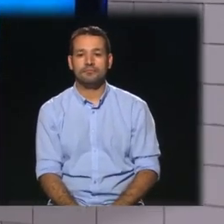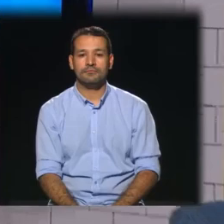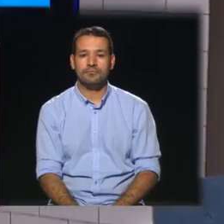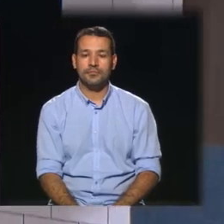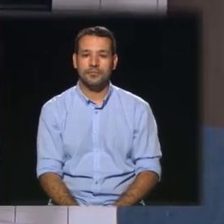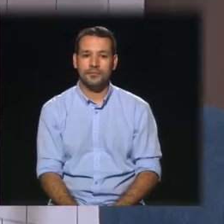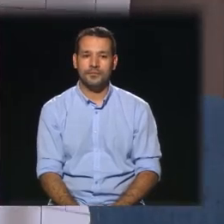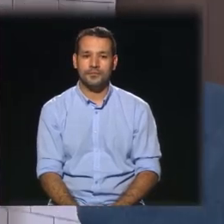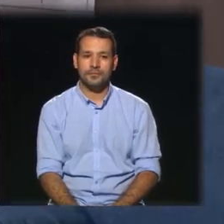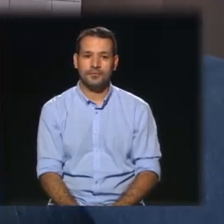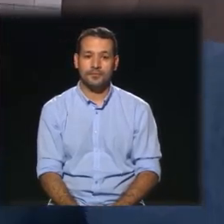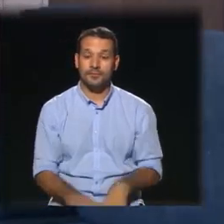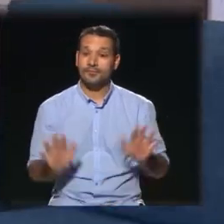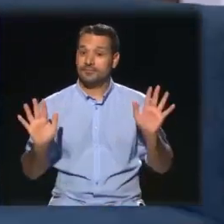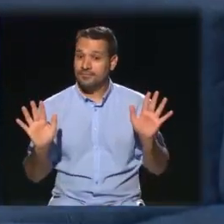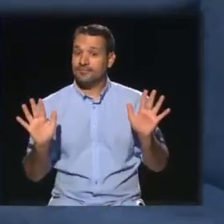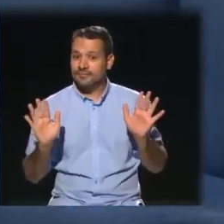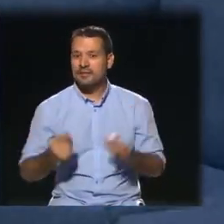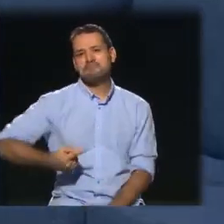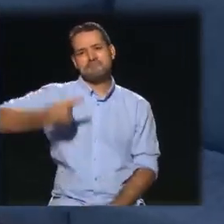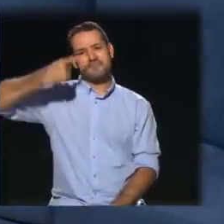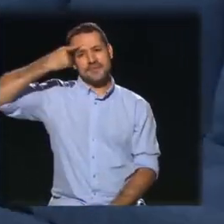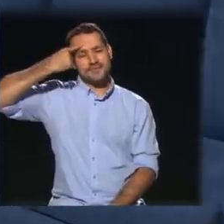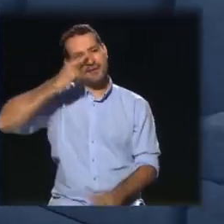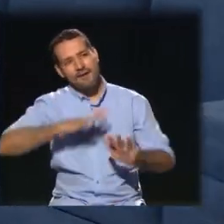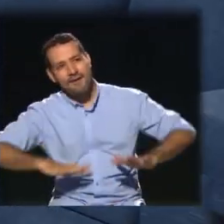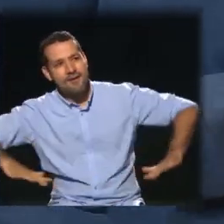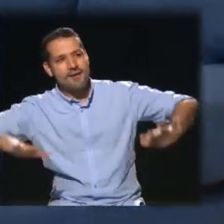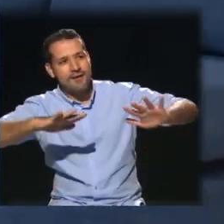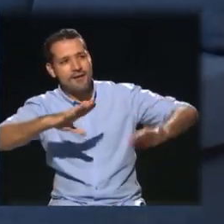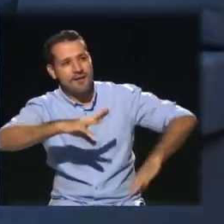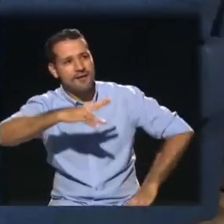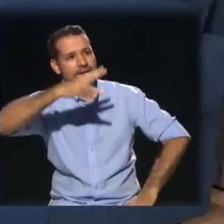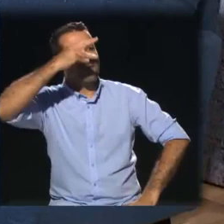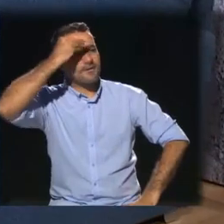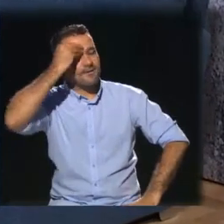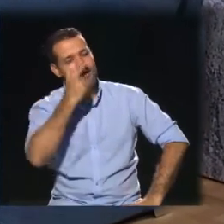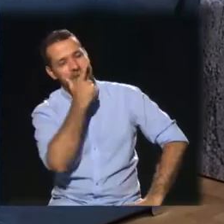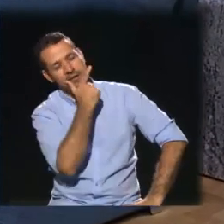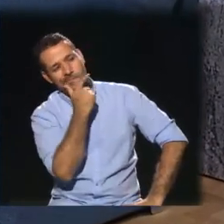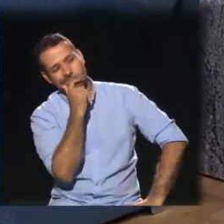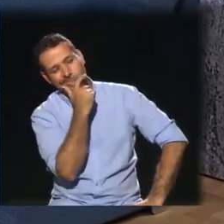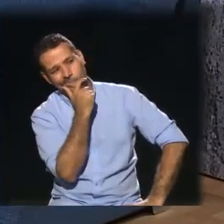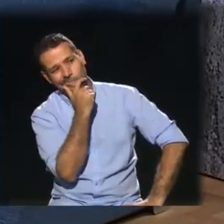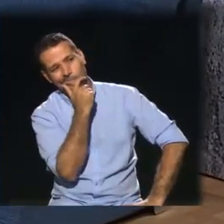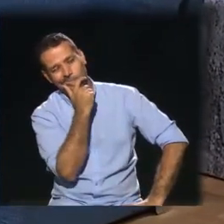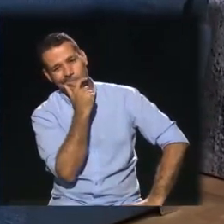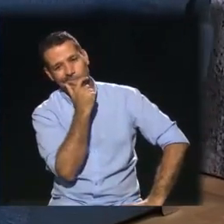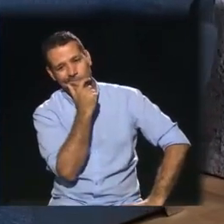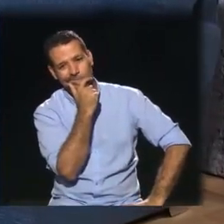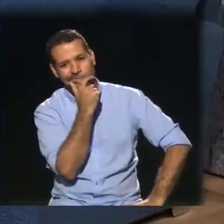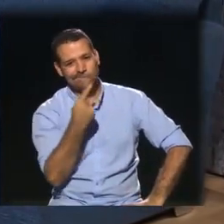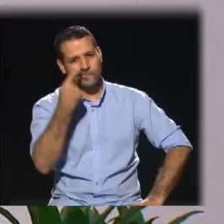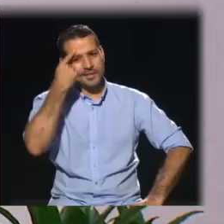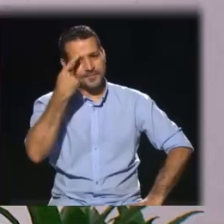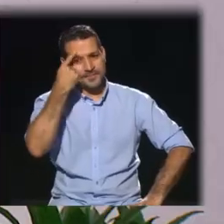Bueno, y si de generar pensamiento autocrítico se trata, yo creo que el debate es una de esas herramientas que nos permite desarrollar